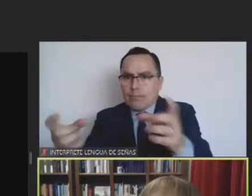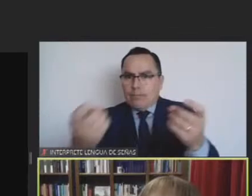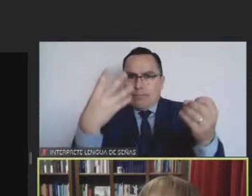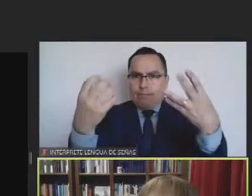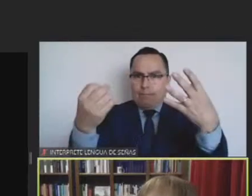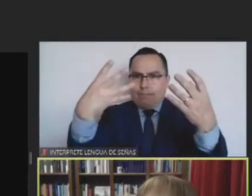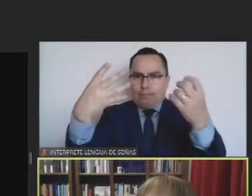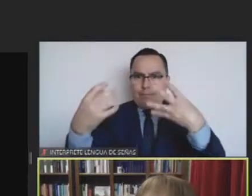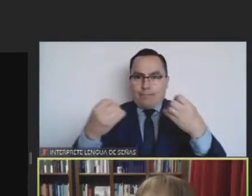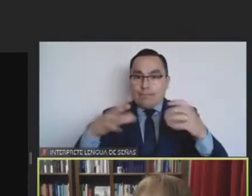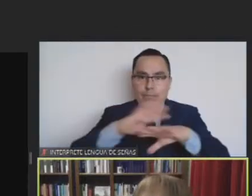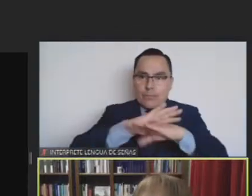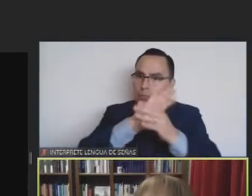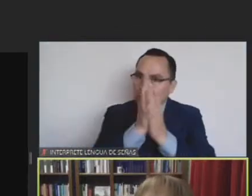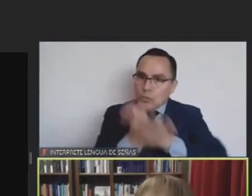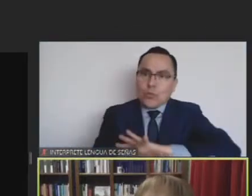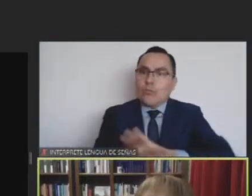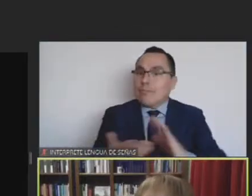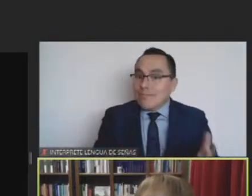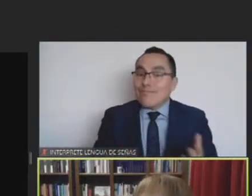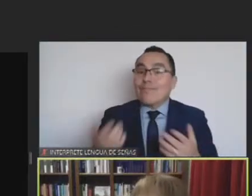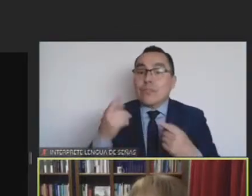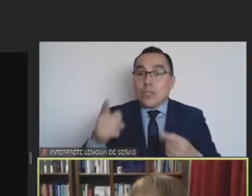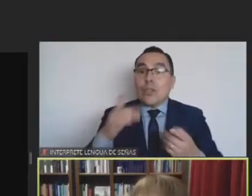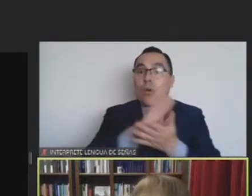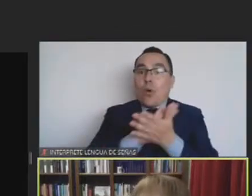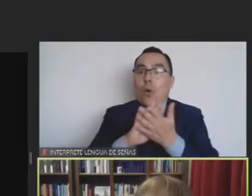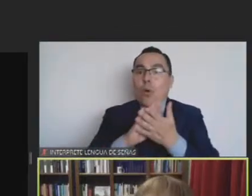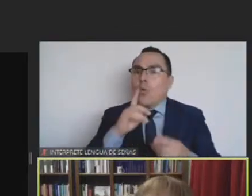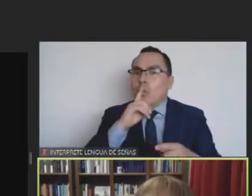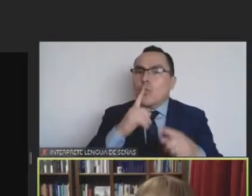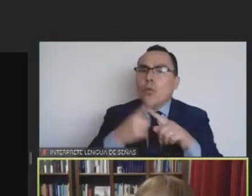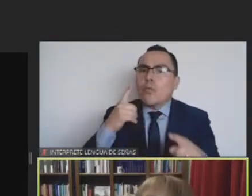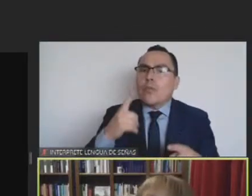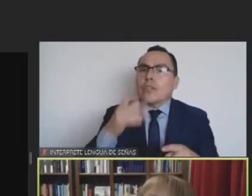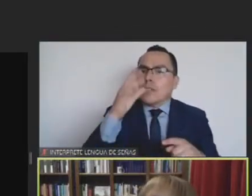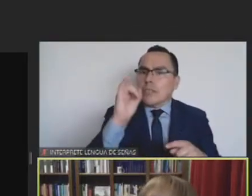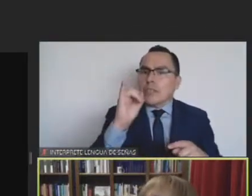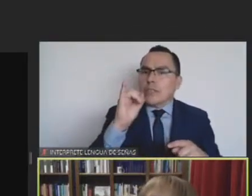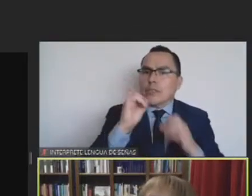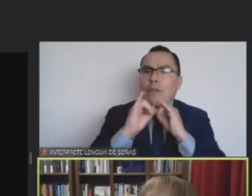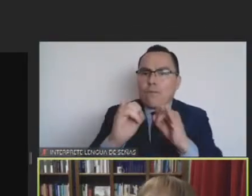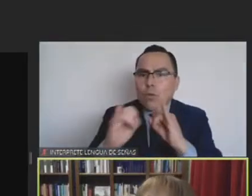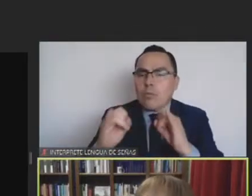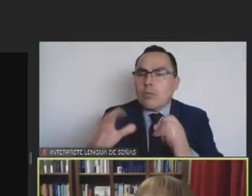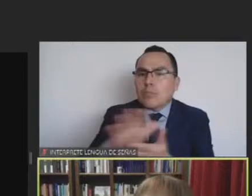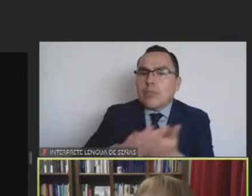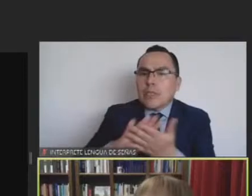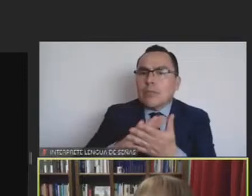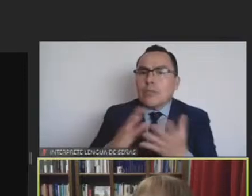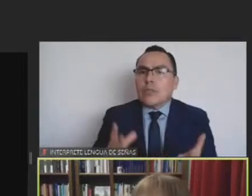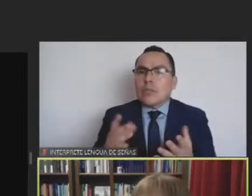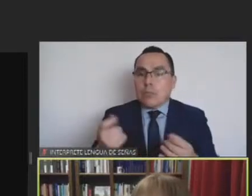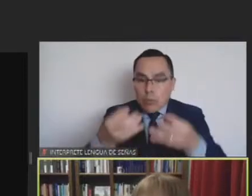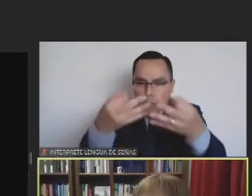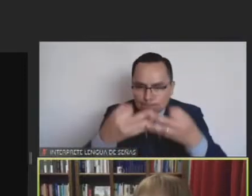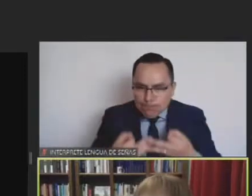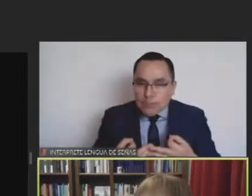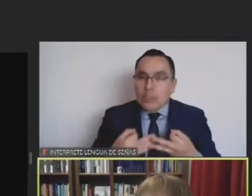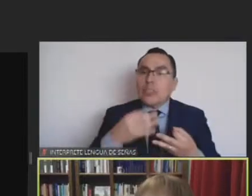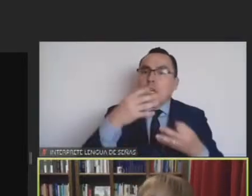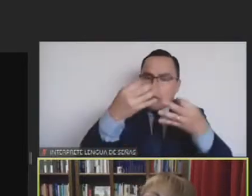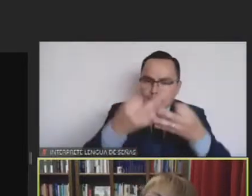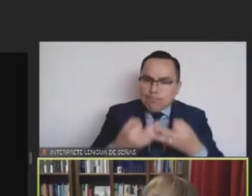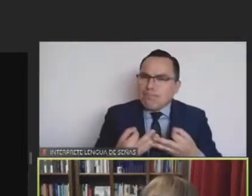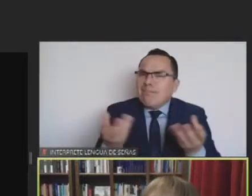también con lo que se llama answerability o enforcement, como parte de la accountability, del escrutinio público. En